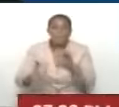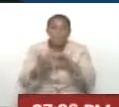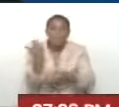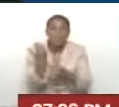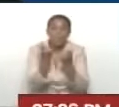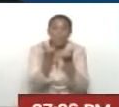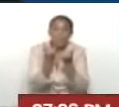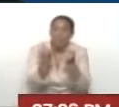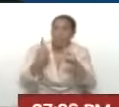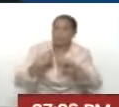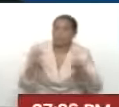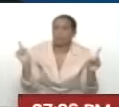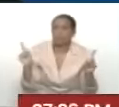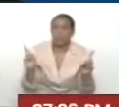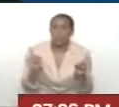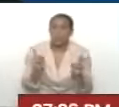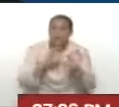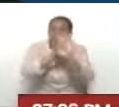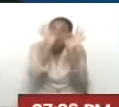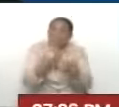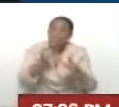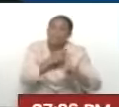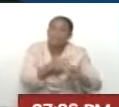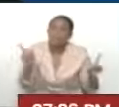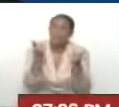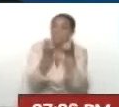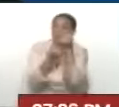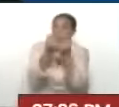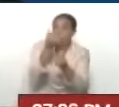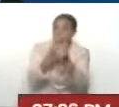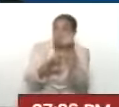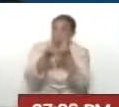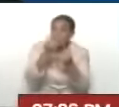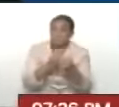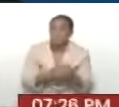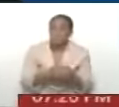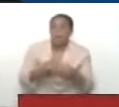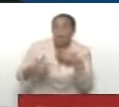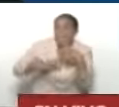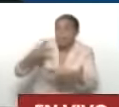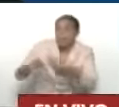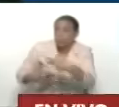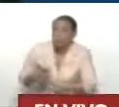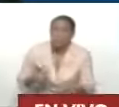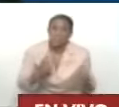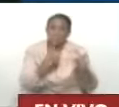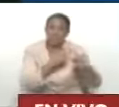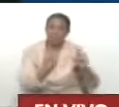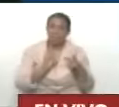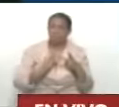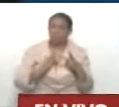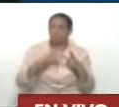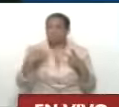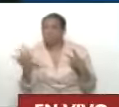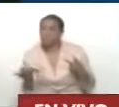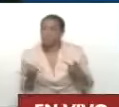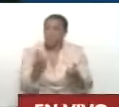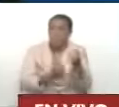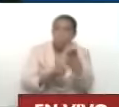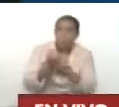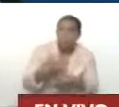económico, de una economía diversificada, de liberar las fuerzas productivas, de estabilizar la